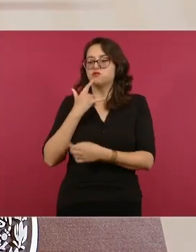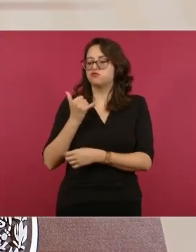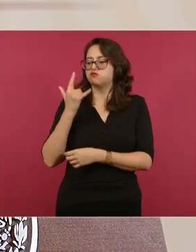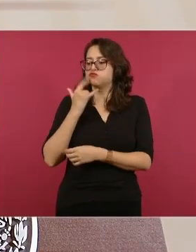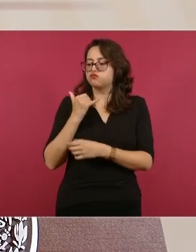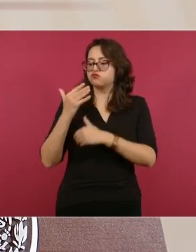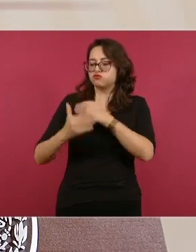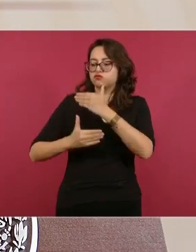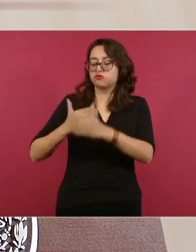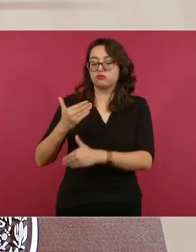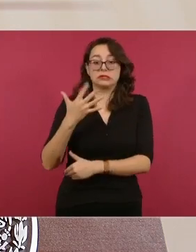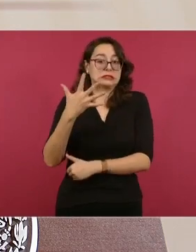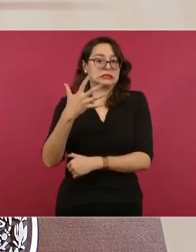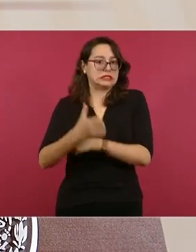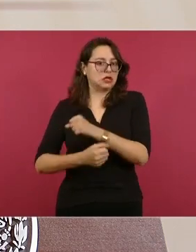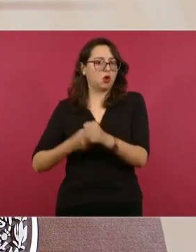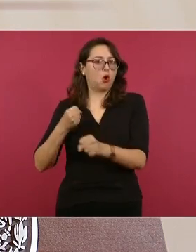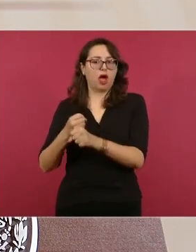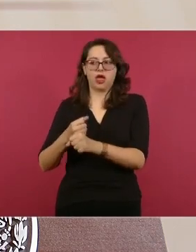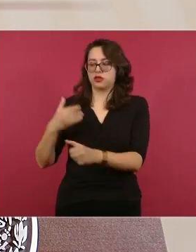5 años en una